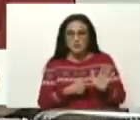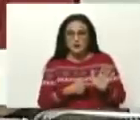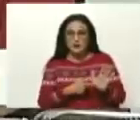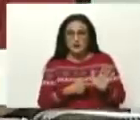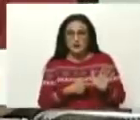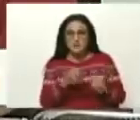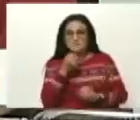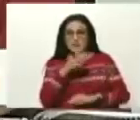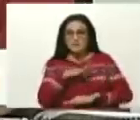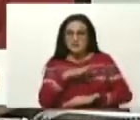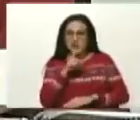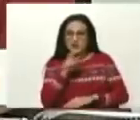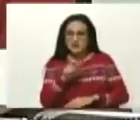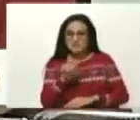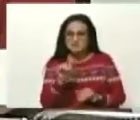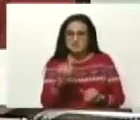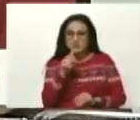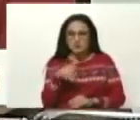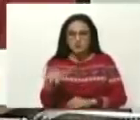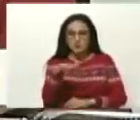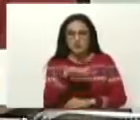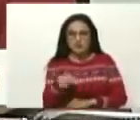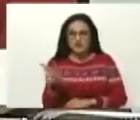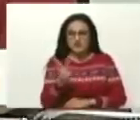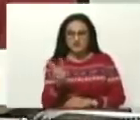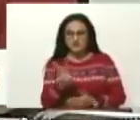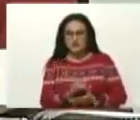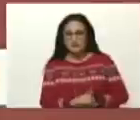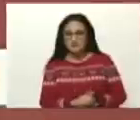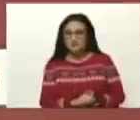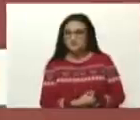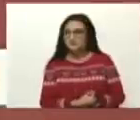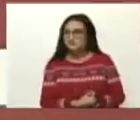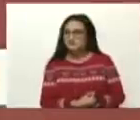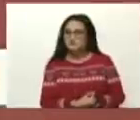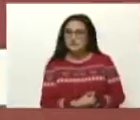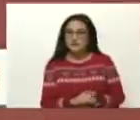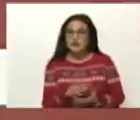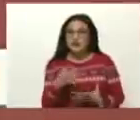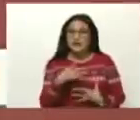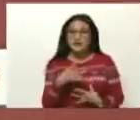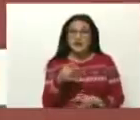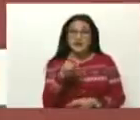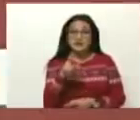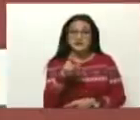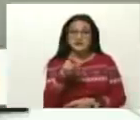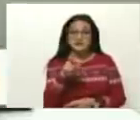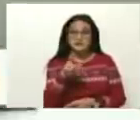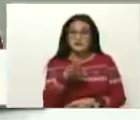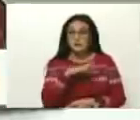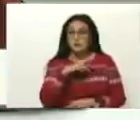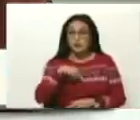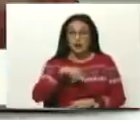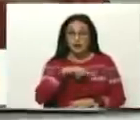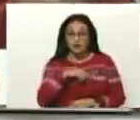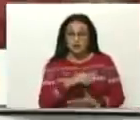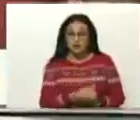gran beneficiado de esto, el pueblo de Venezuela, que era el interés fundamental nuestro.